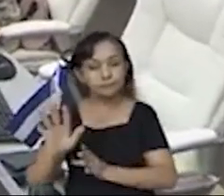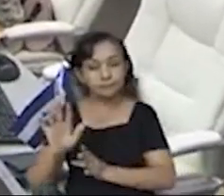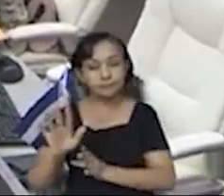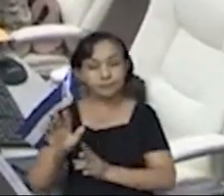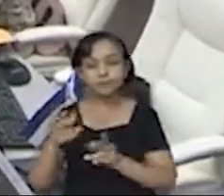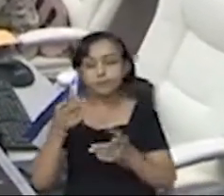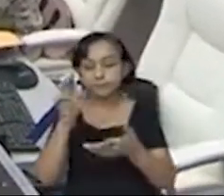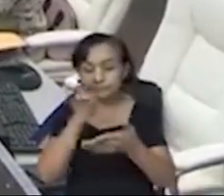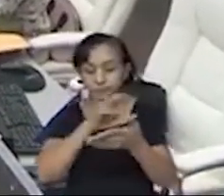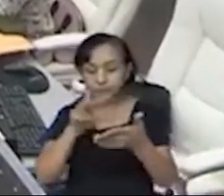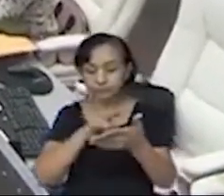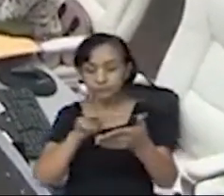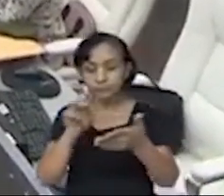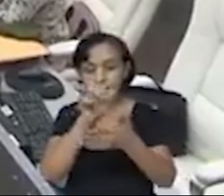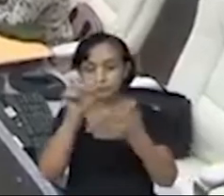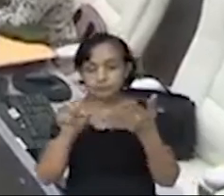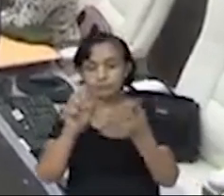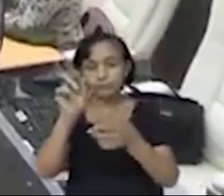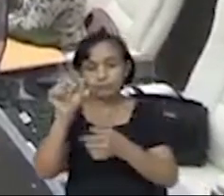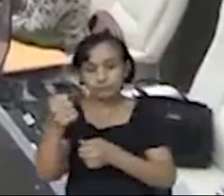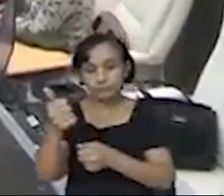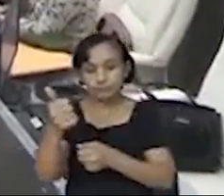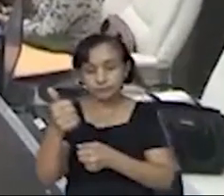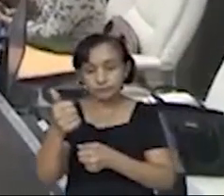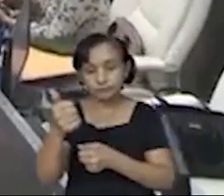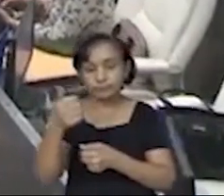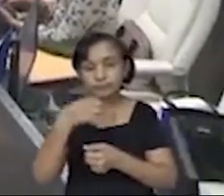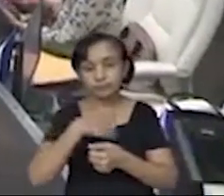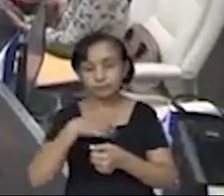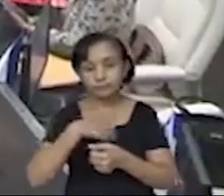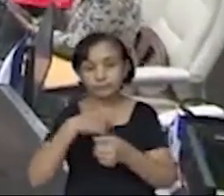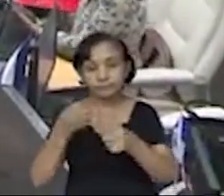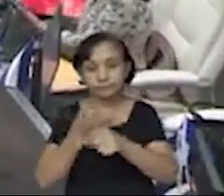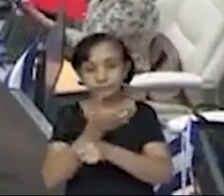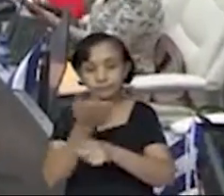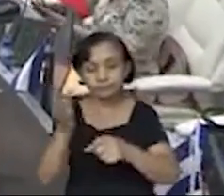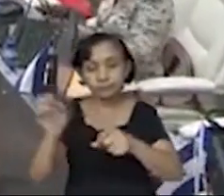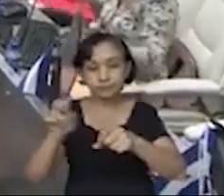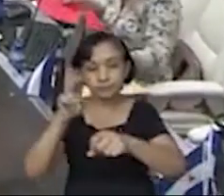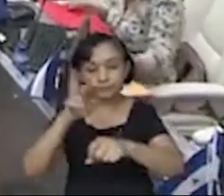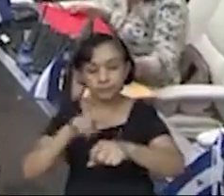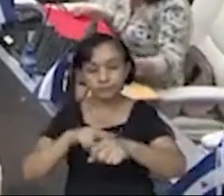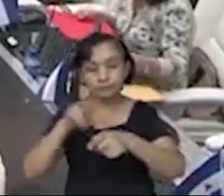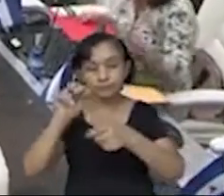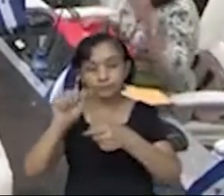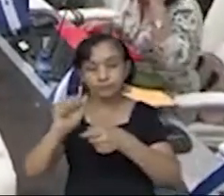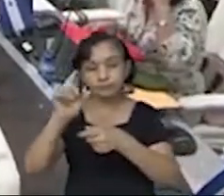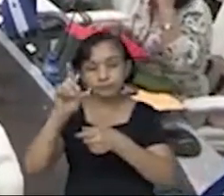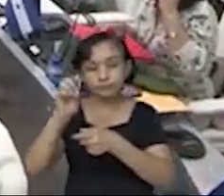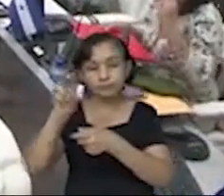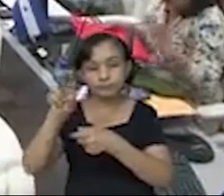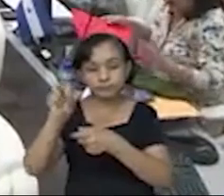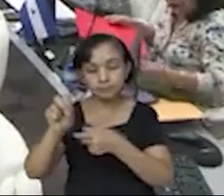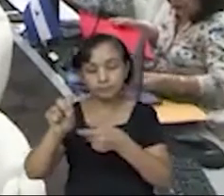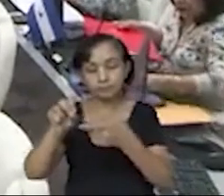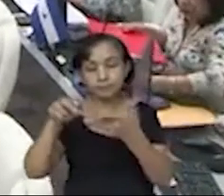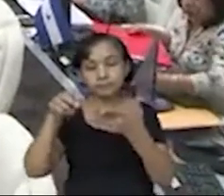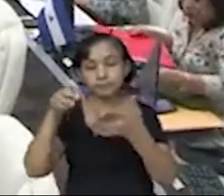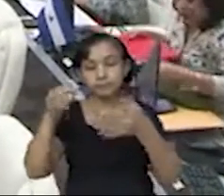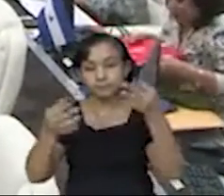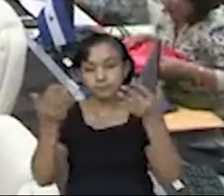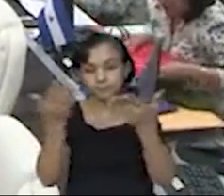públicos de propiedad mercantil, personas, garantías mobiliarias y beneficiario al final de